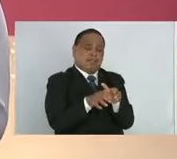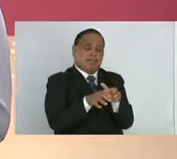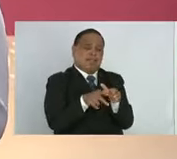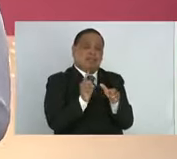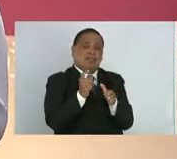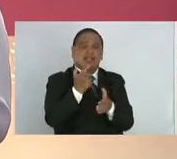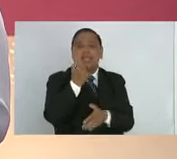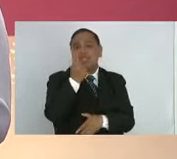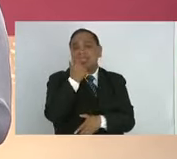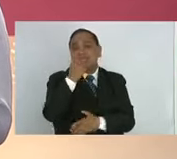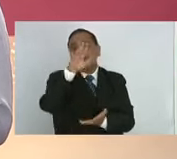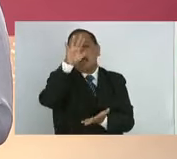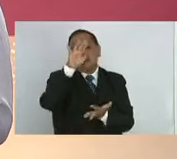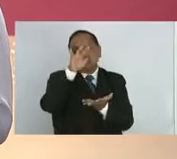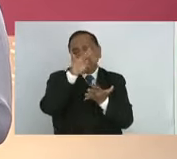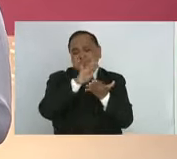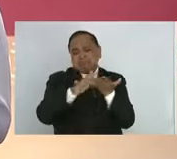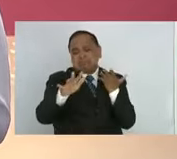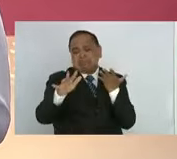abasto de medicamentos.